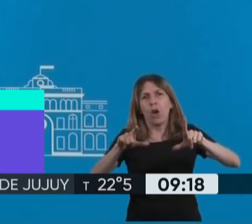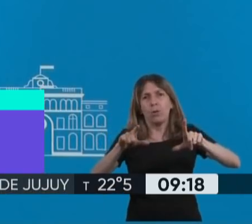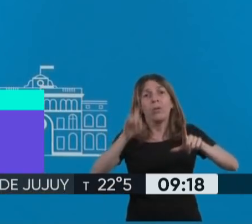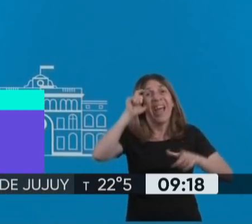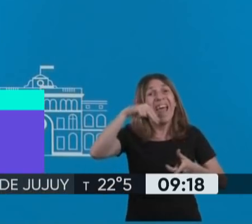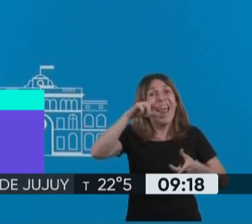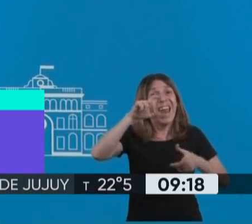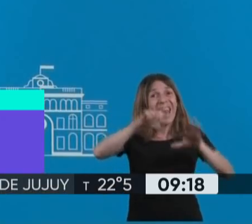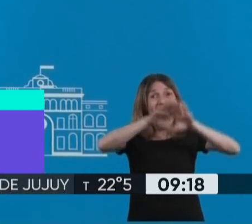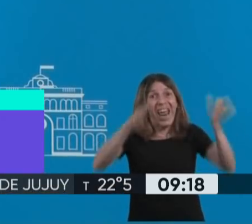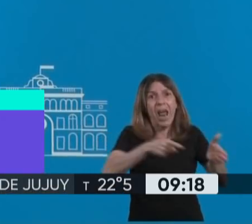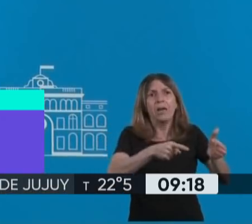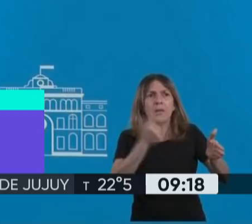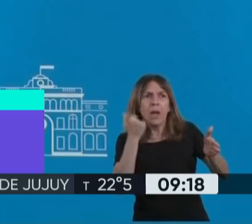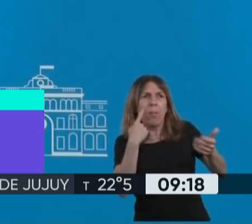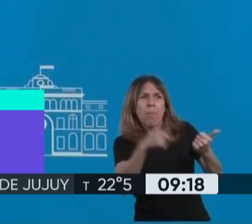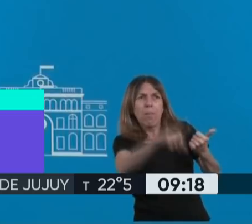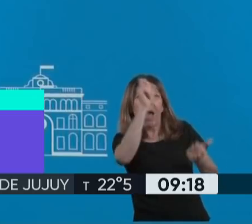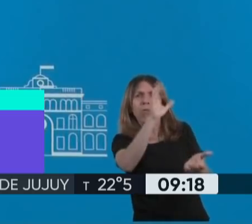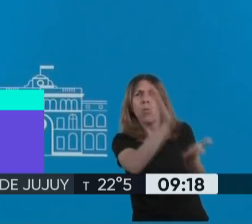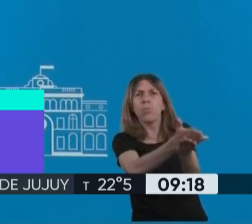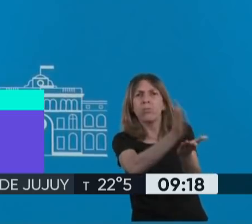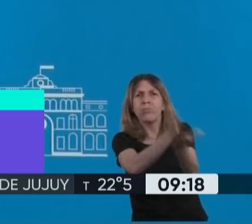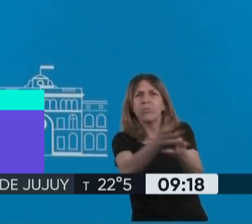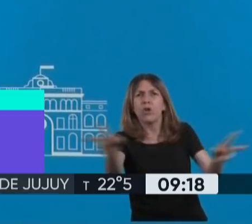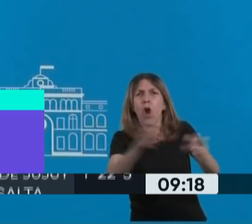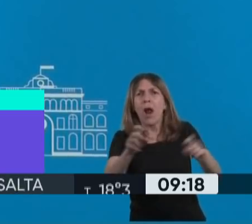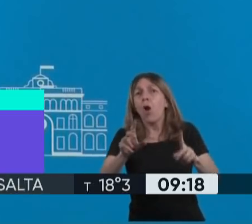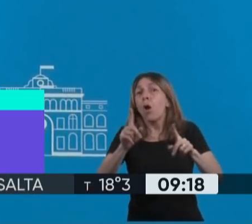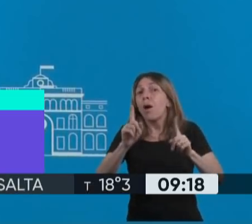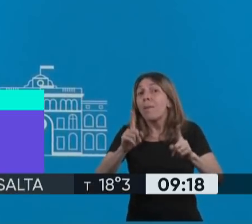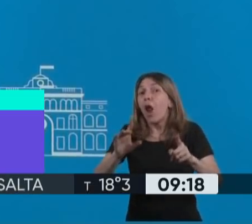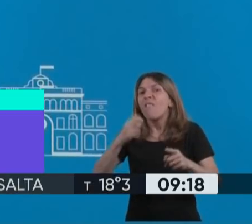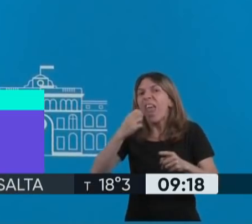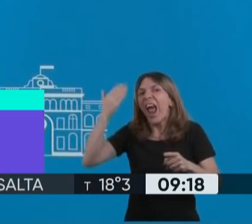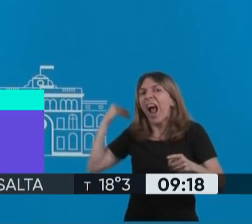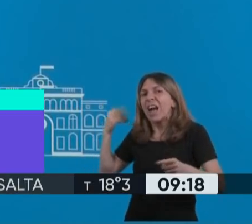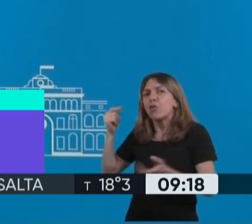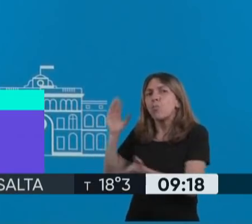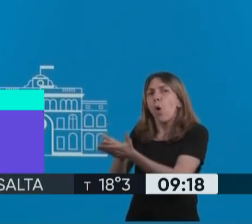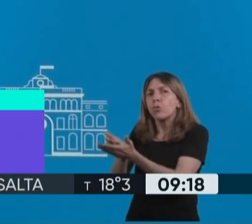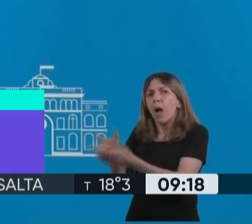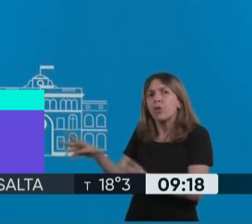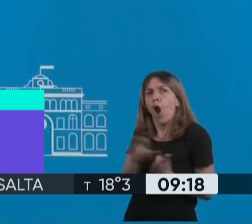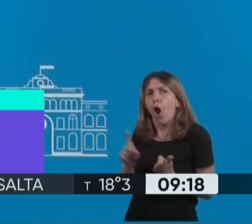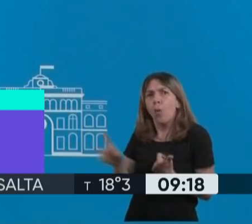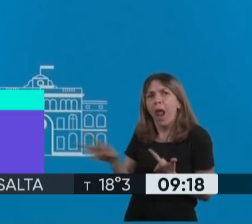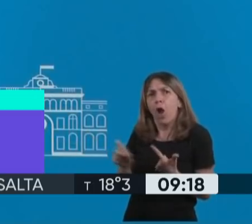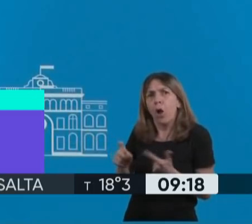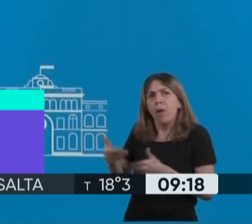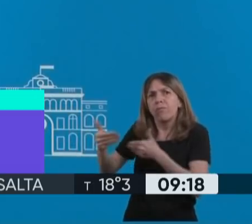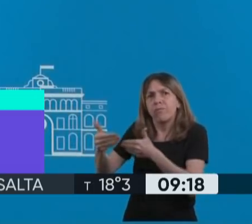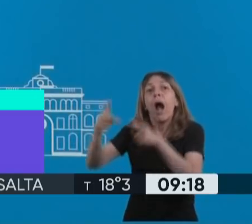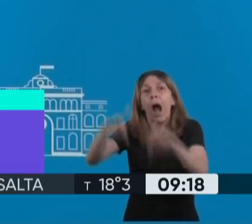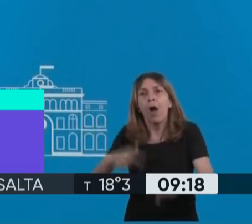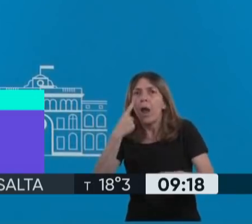ahora cobrando multas y aplicando multas que vienen de años atrás porque no se habían aplicado y porque no se habían cobrado. Entonces se están haciendo en